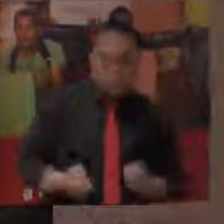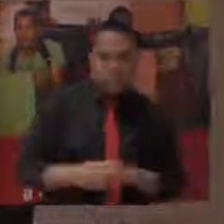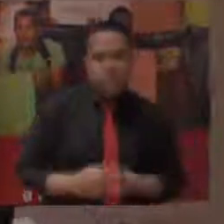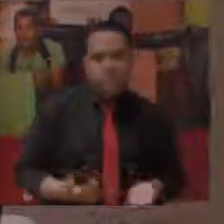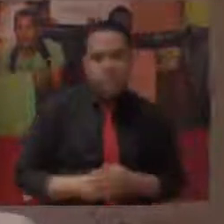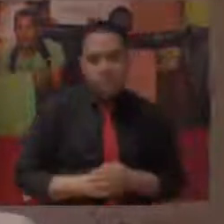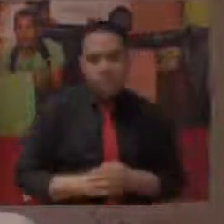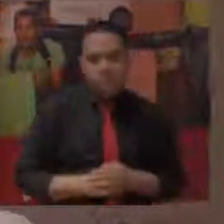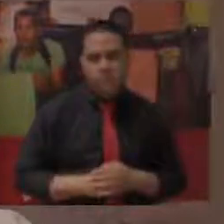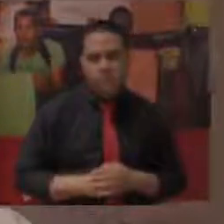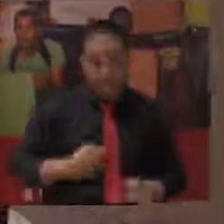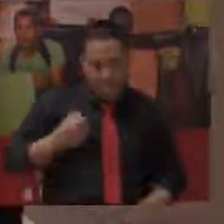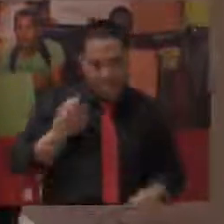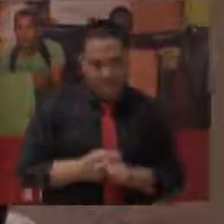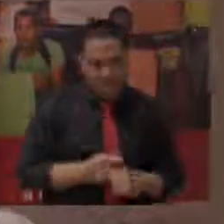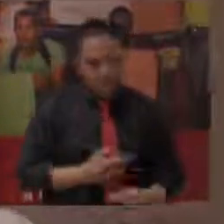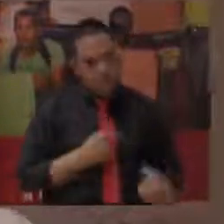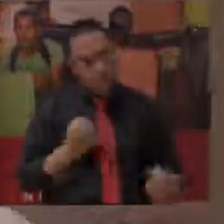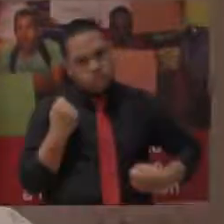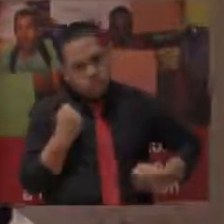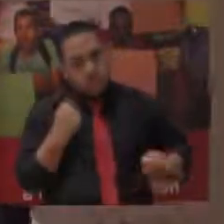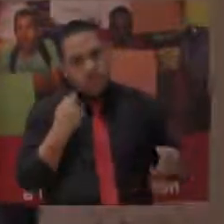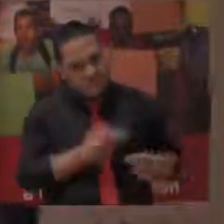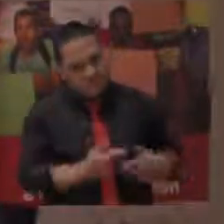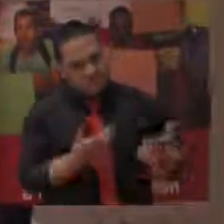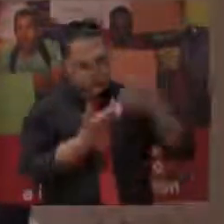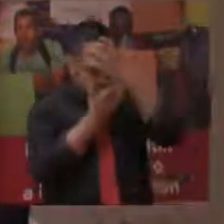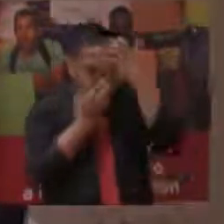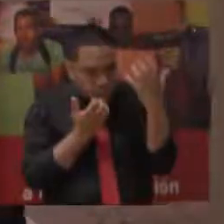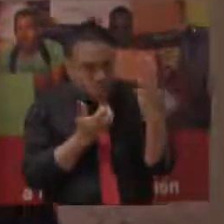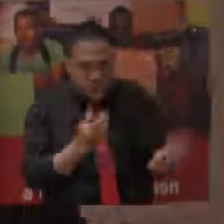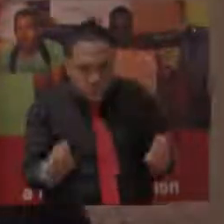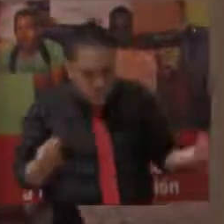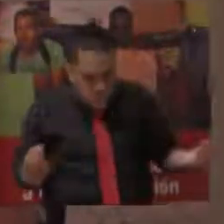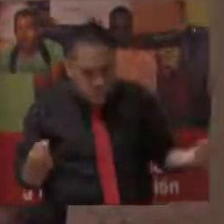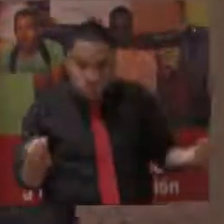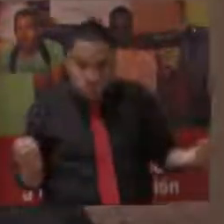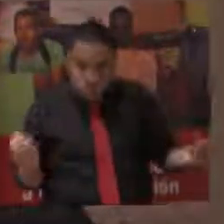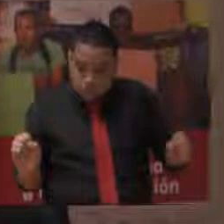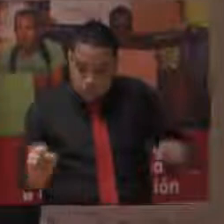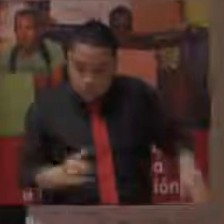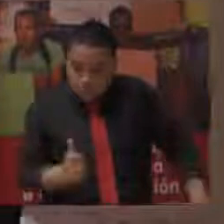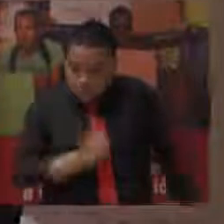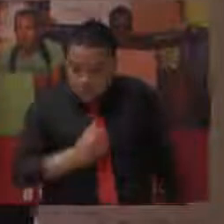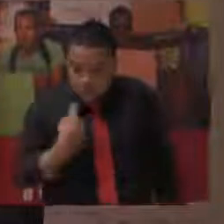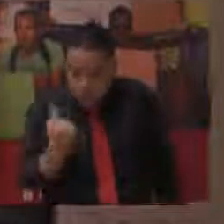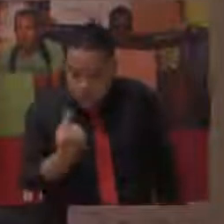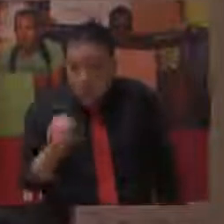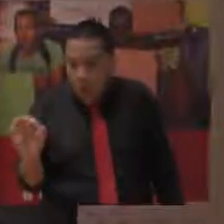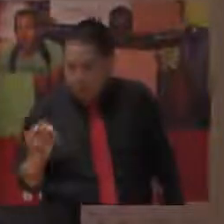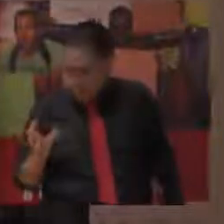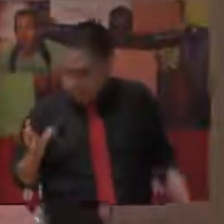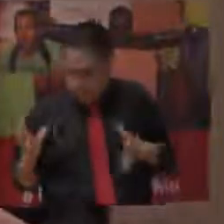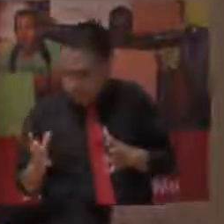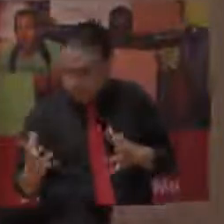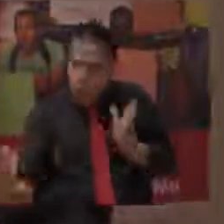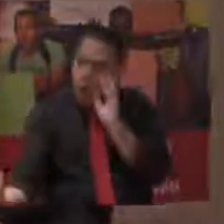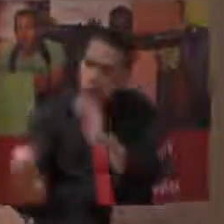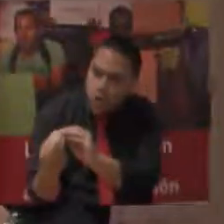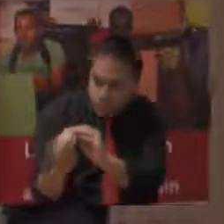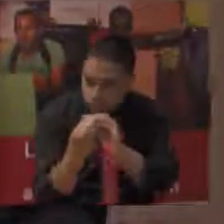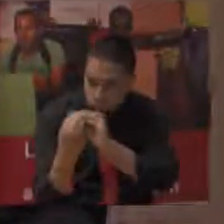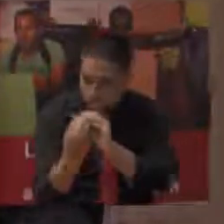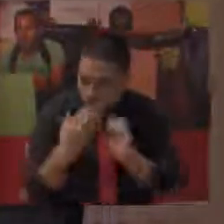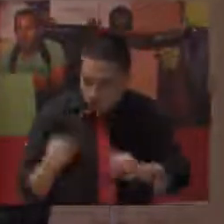reflejado en que los excombatientes que hacen parte de un grupo y se desmovilicen de manera individual o ya sea en el marco de una negociación